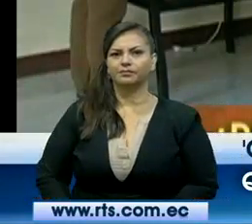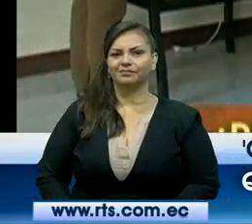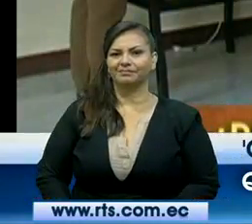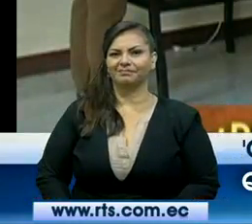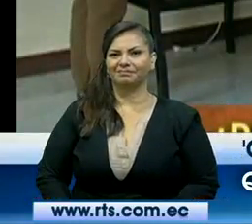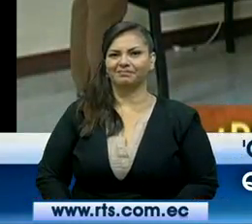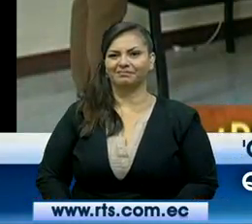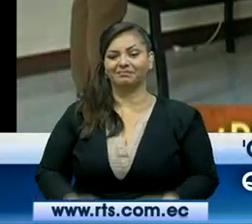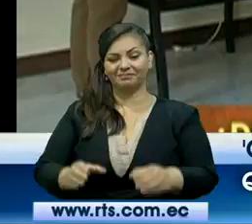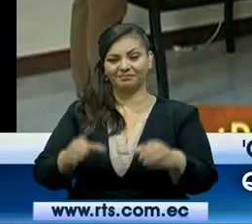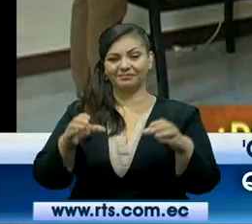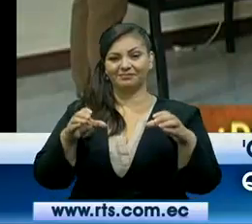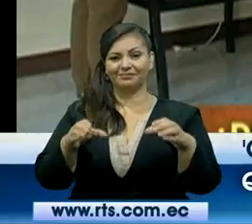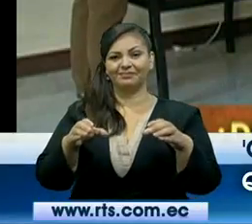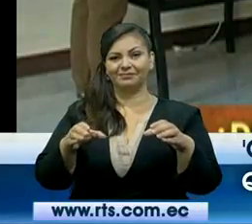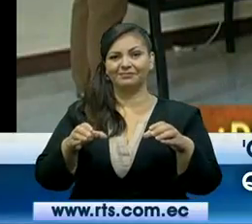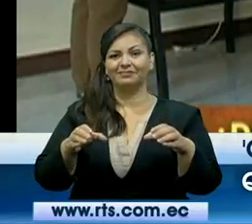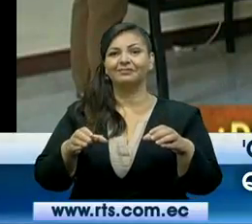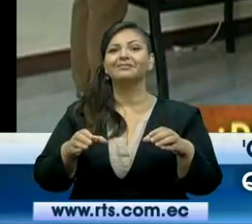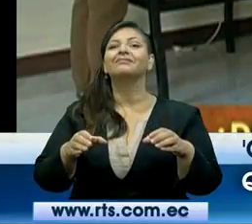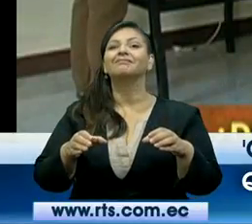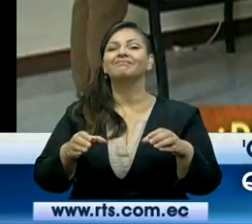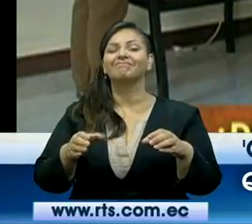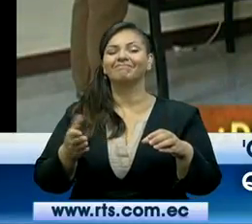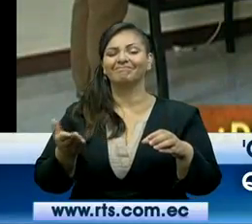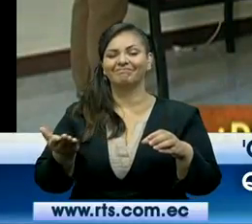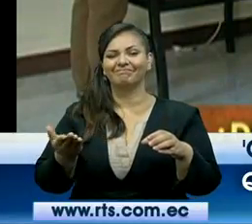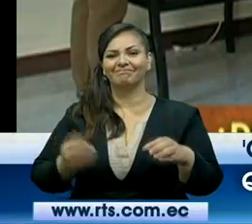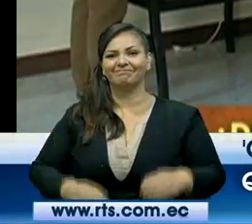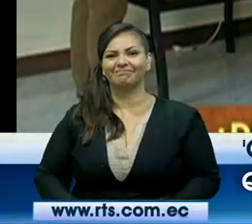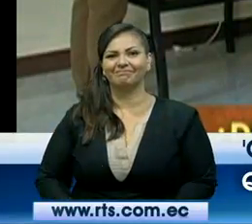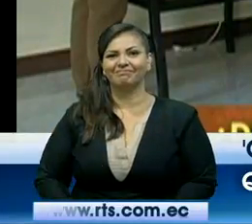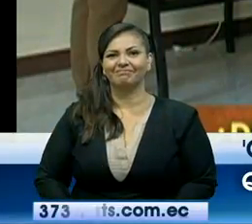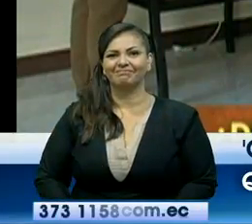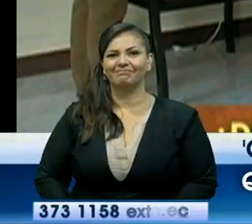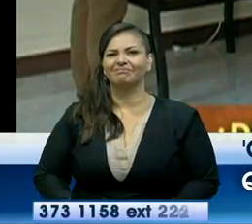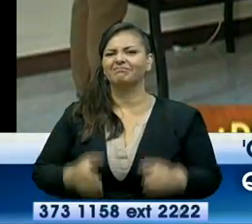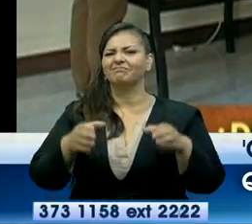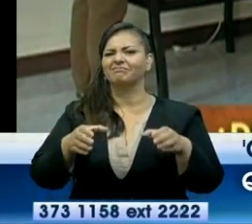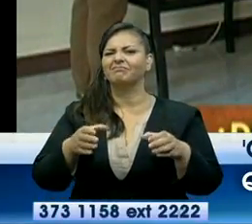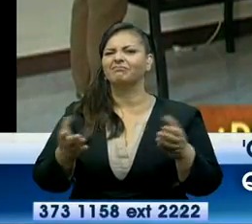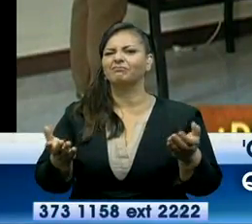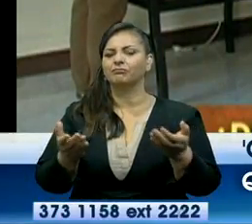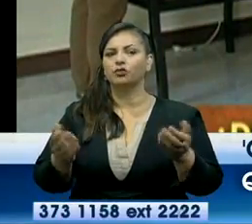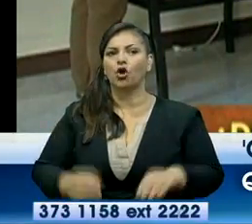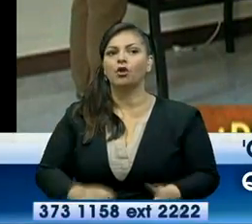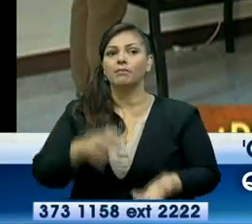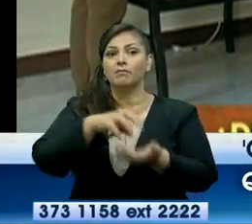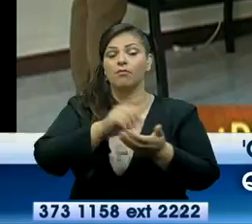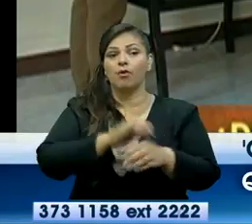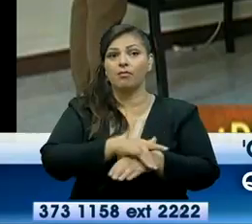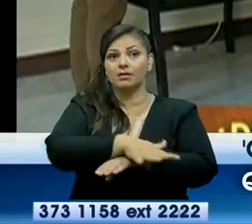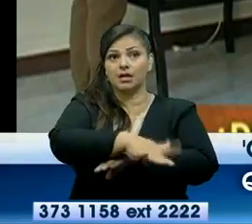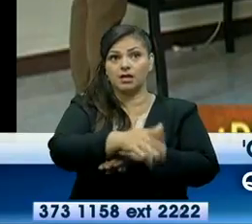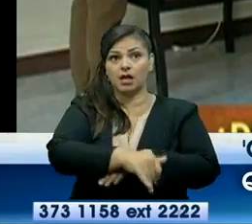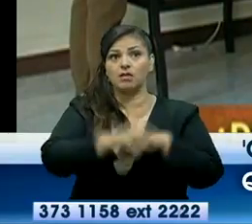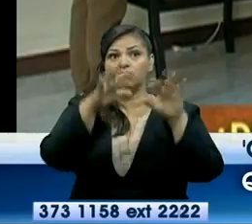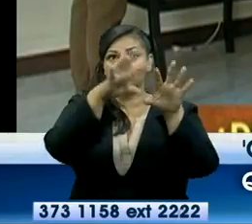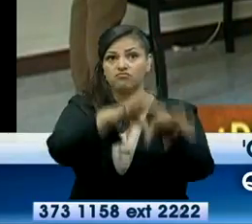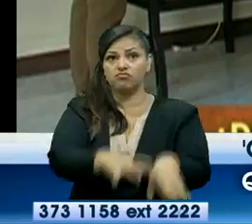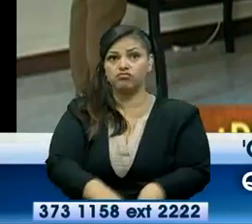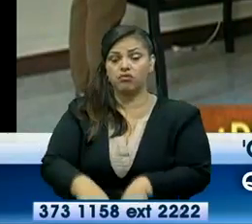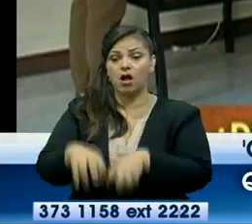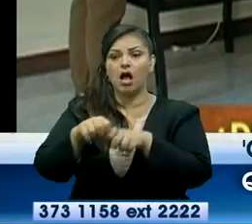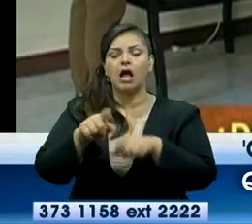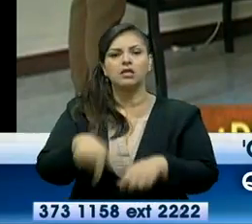cacao que le denomina encargado nacional arriba es característico de la provincia de los ríos de las zonas baja de la cuenca baja del guayas